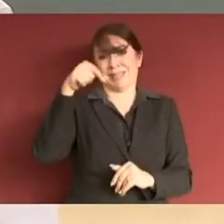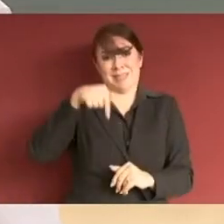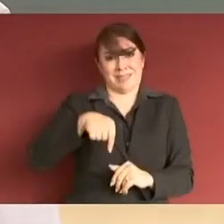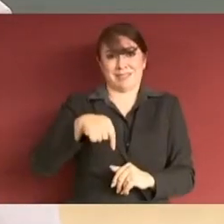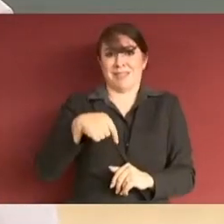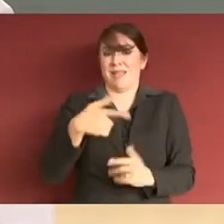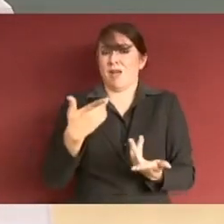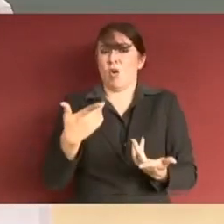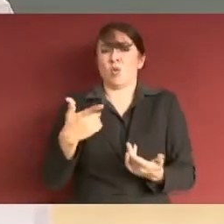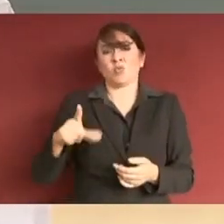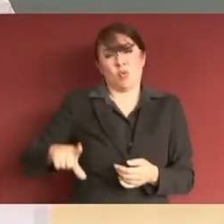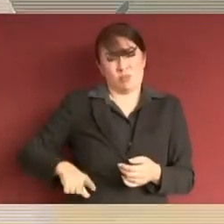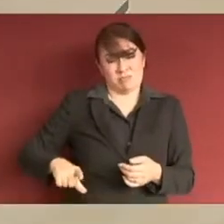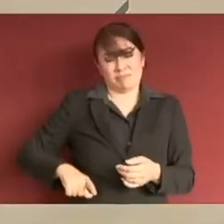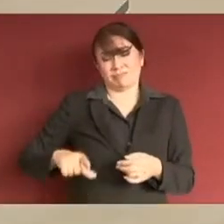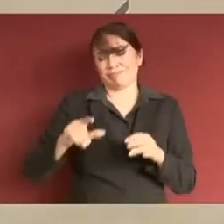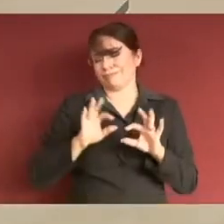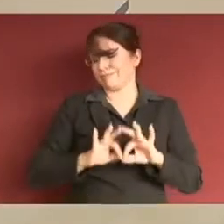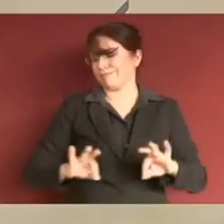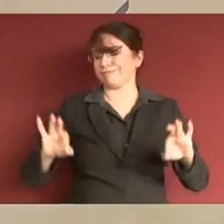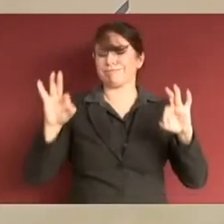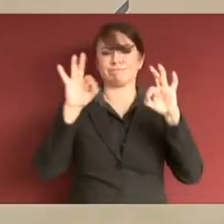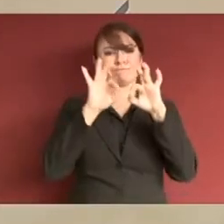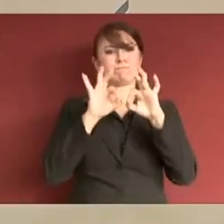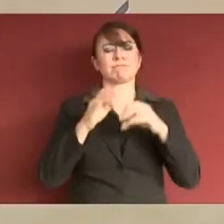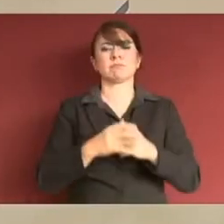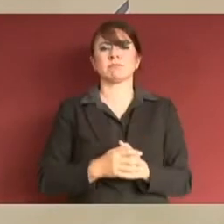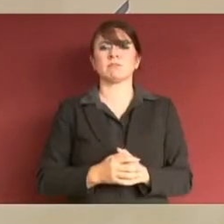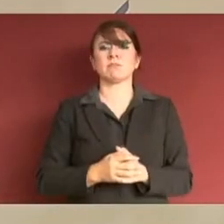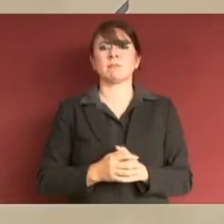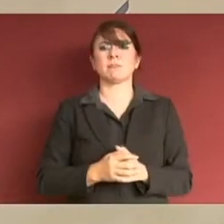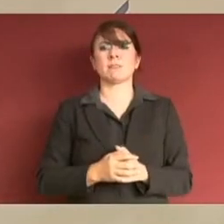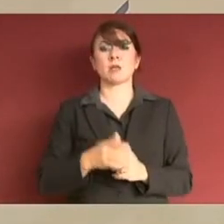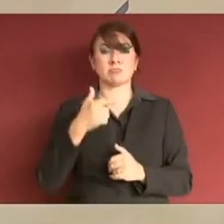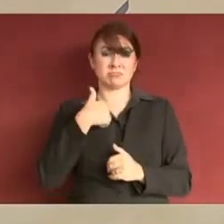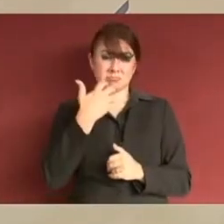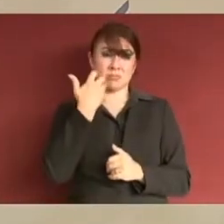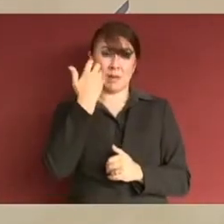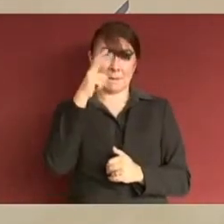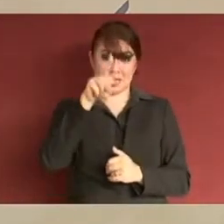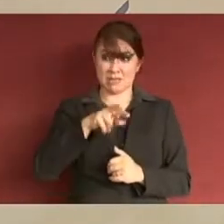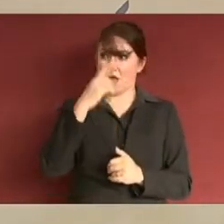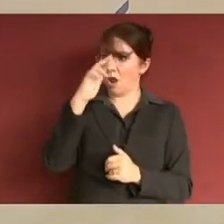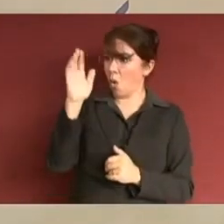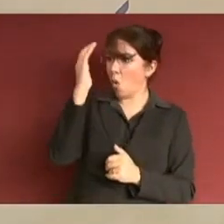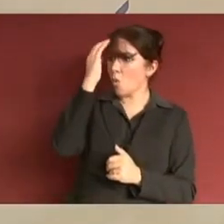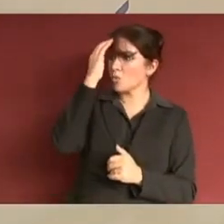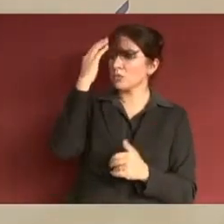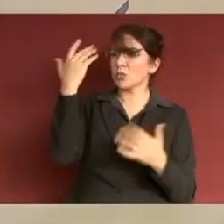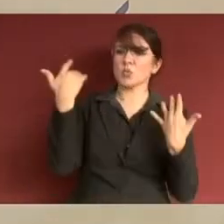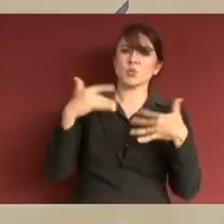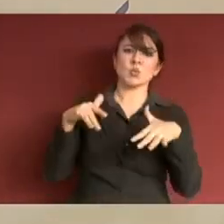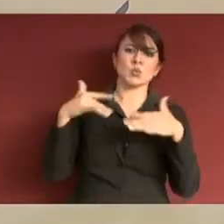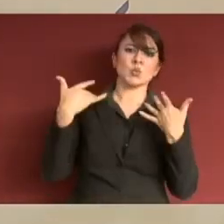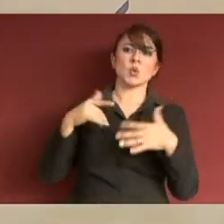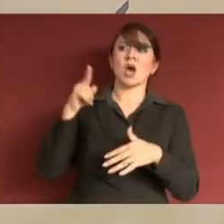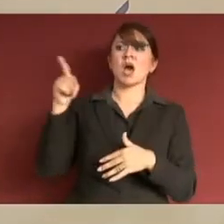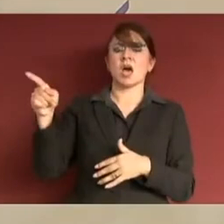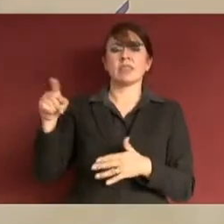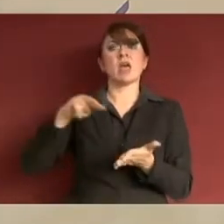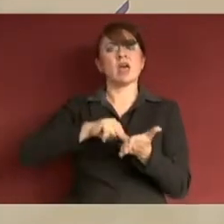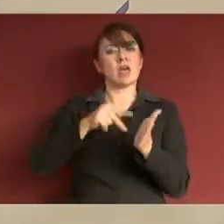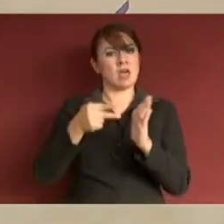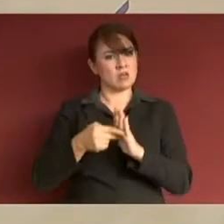Y yo quiero, pues aquí, de nuevo reconocer a los ingenieros